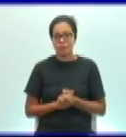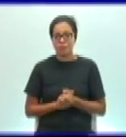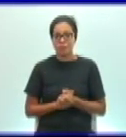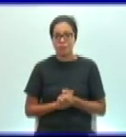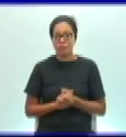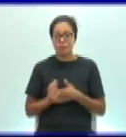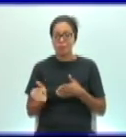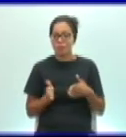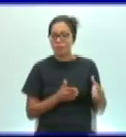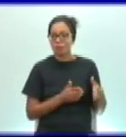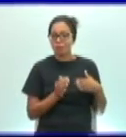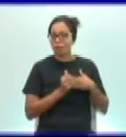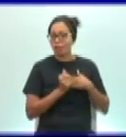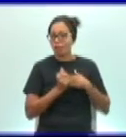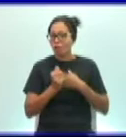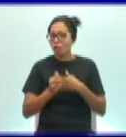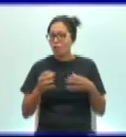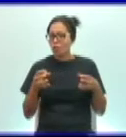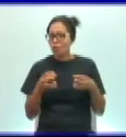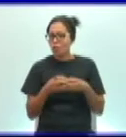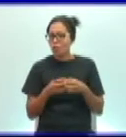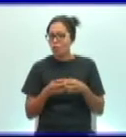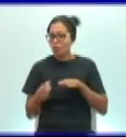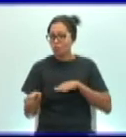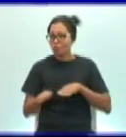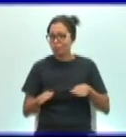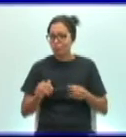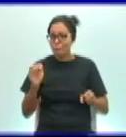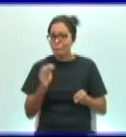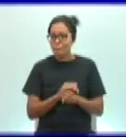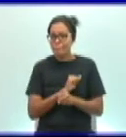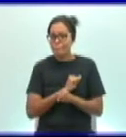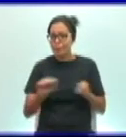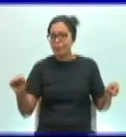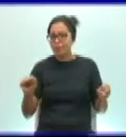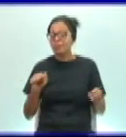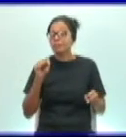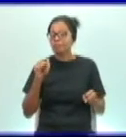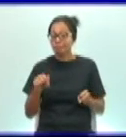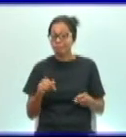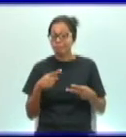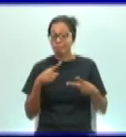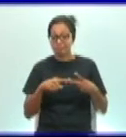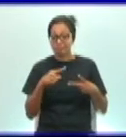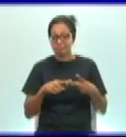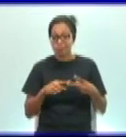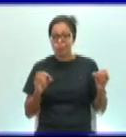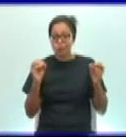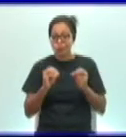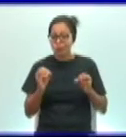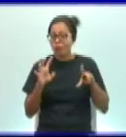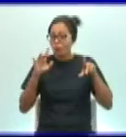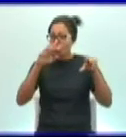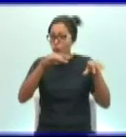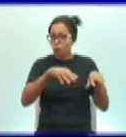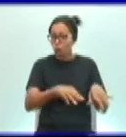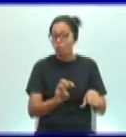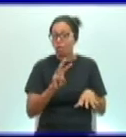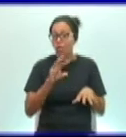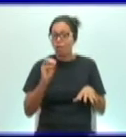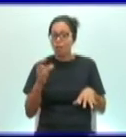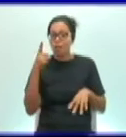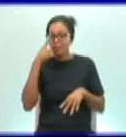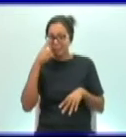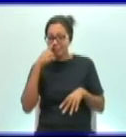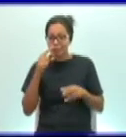Líder del Grupo Acción y Sabotaje. Organizador del levantamiento del 30 de noviembre y el vínculo entre la lucha de las ciudades y la sierra.